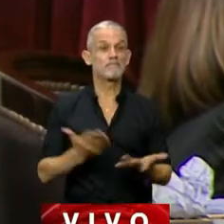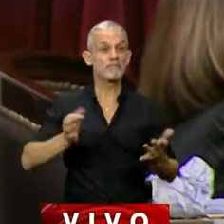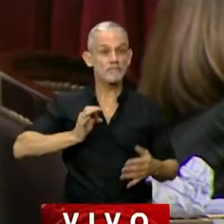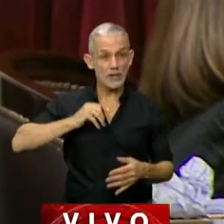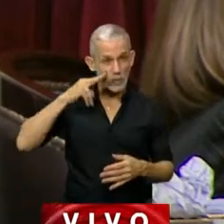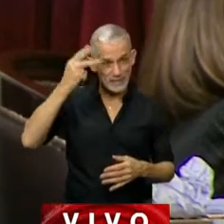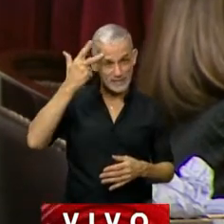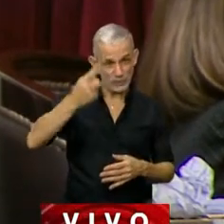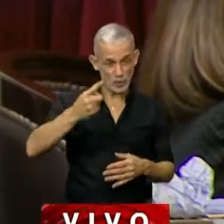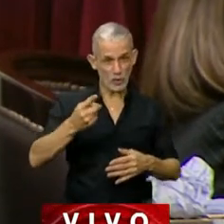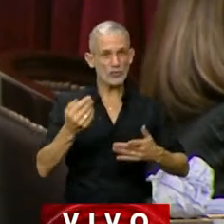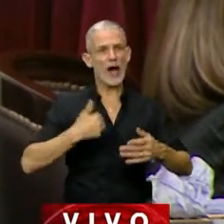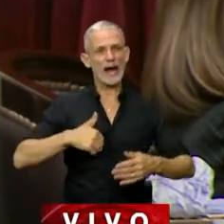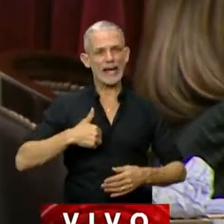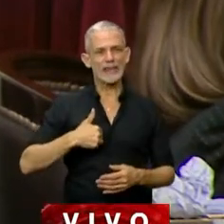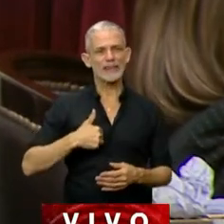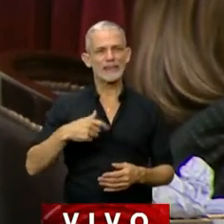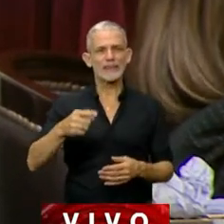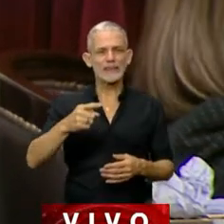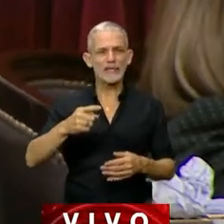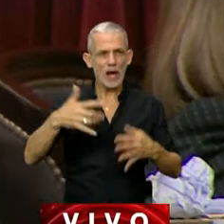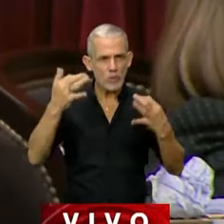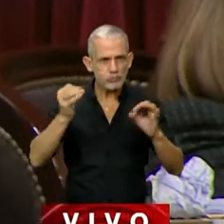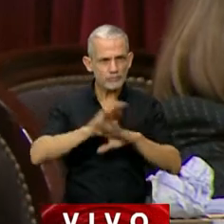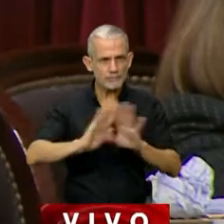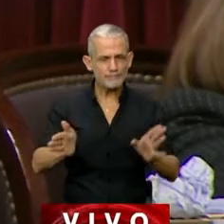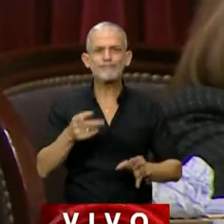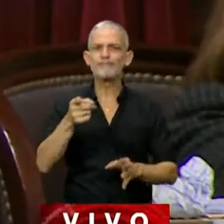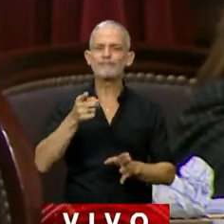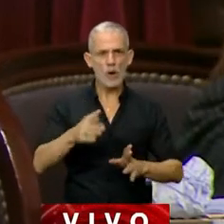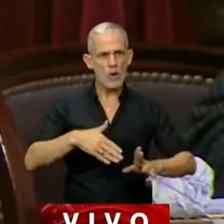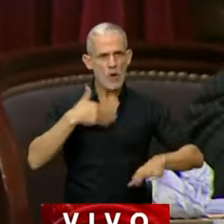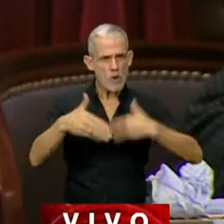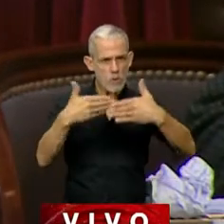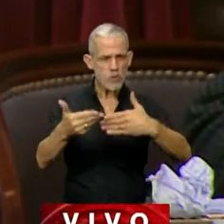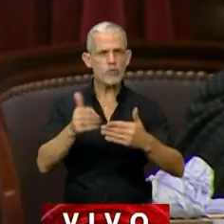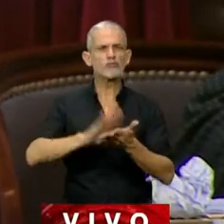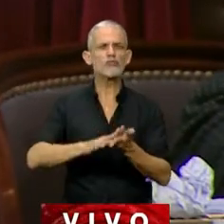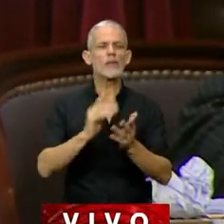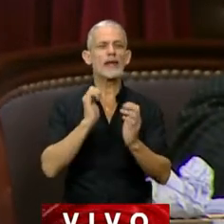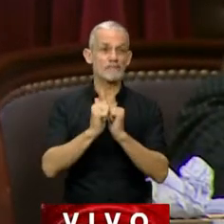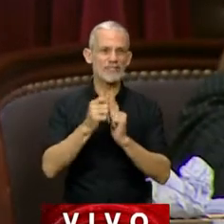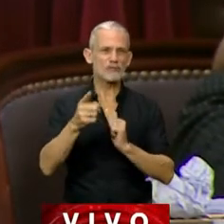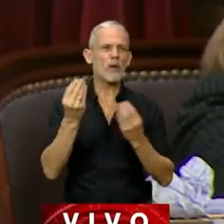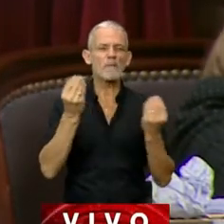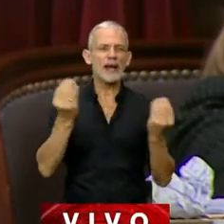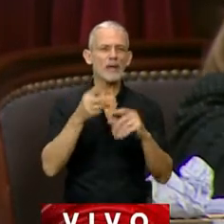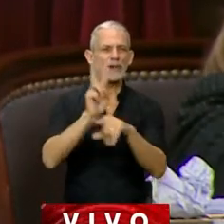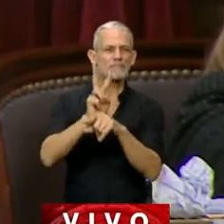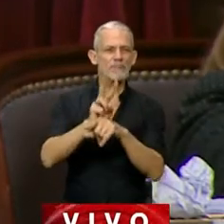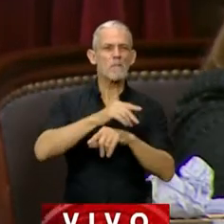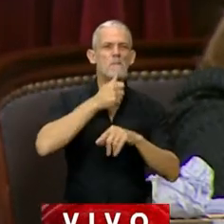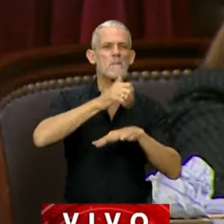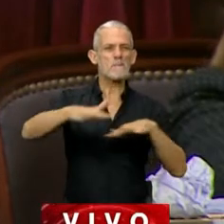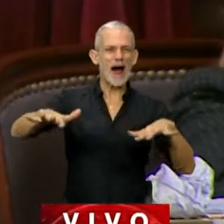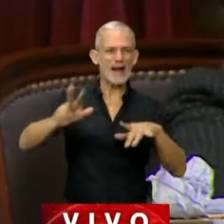En 2018, Argentina concreta uno de los mayores avances de su historia hacia la conservación de su